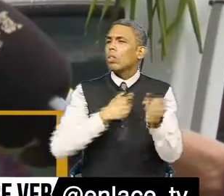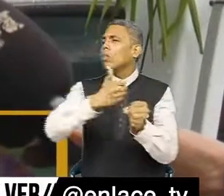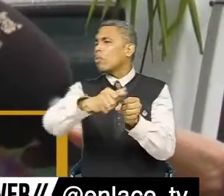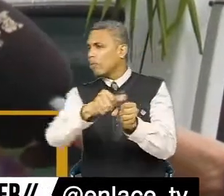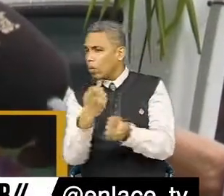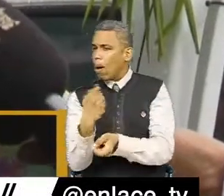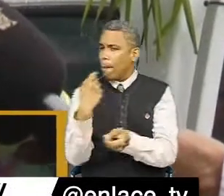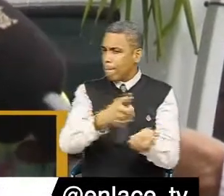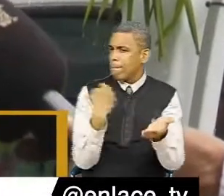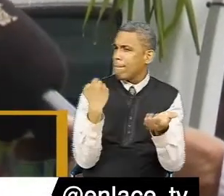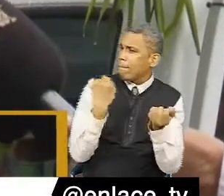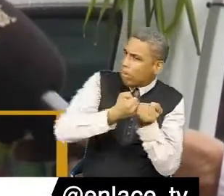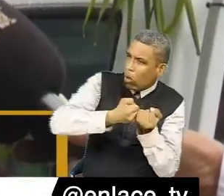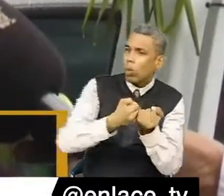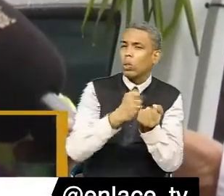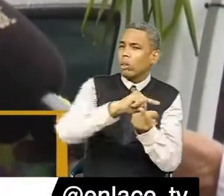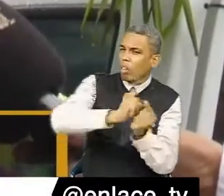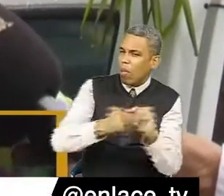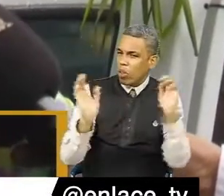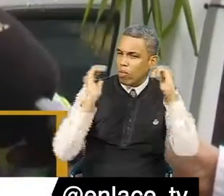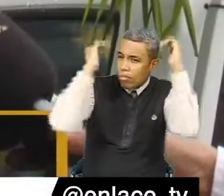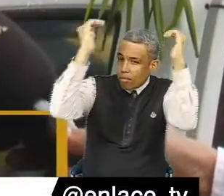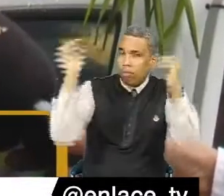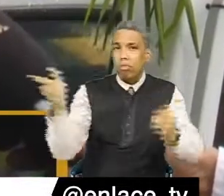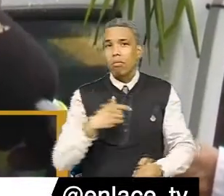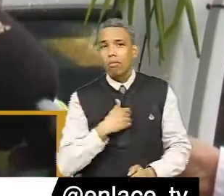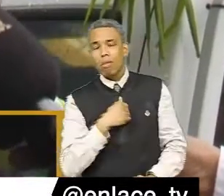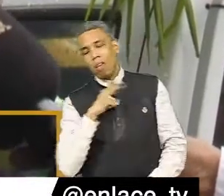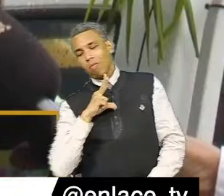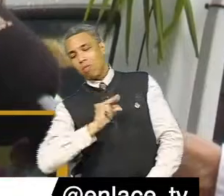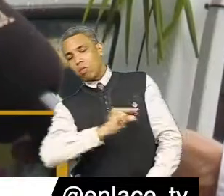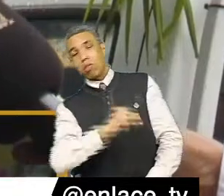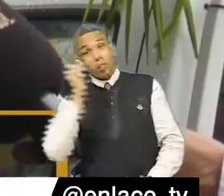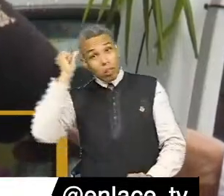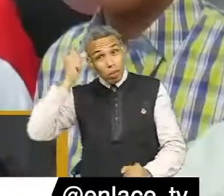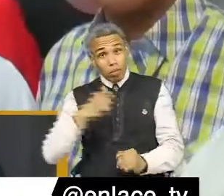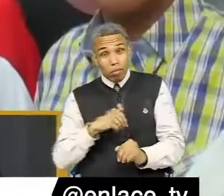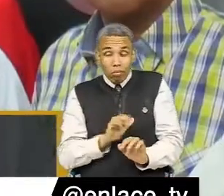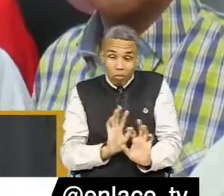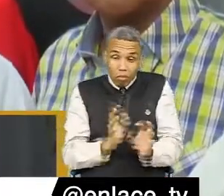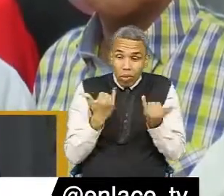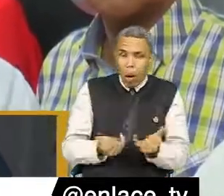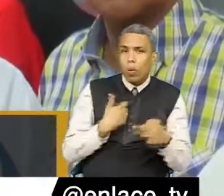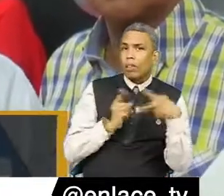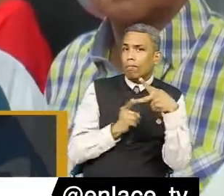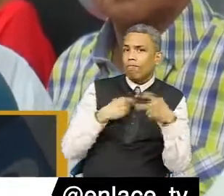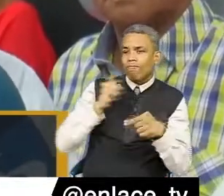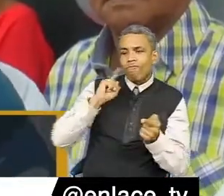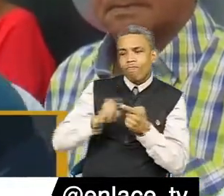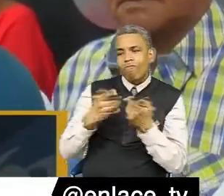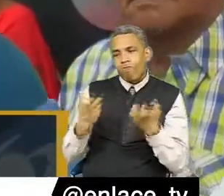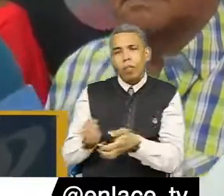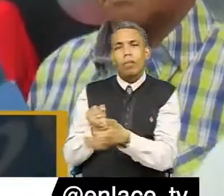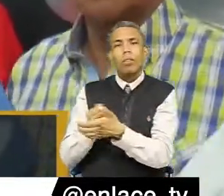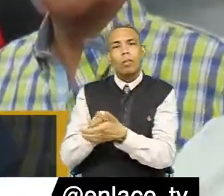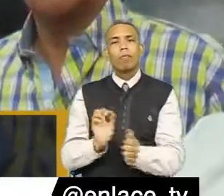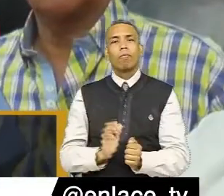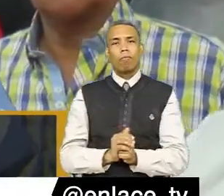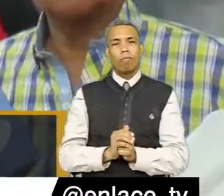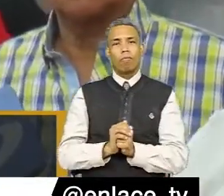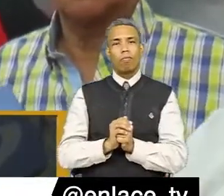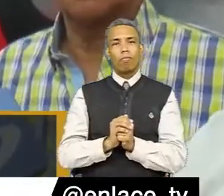para vivir fuera de lo que produce la refinería del petróleo en esa región se está ya hecho la primer parte de estas gestiones que